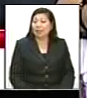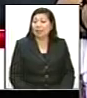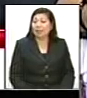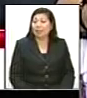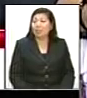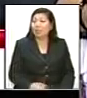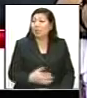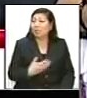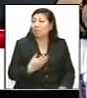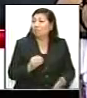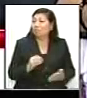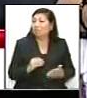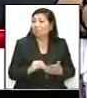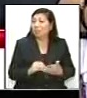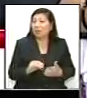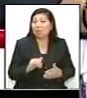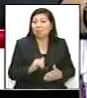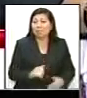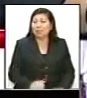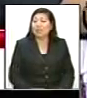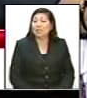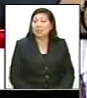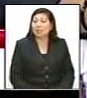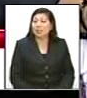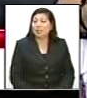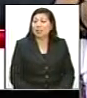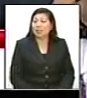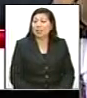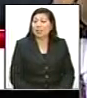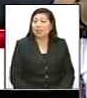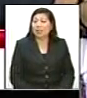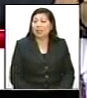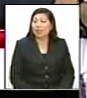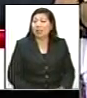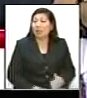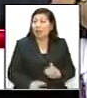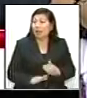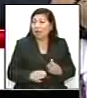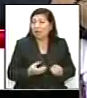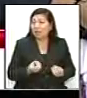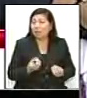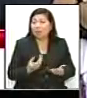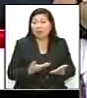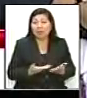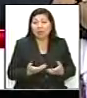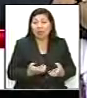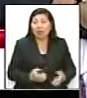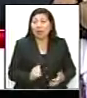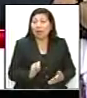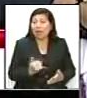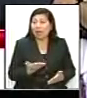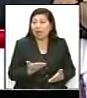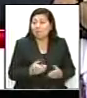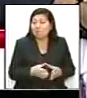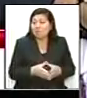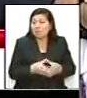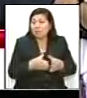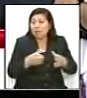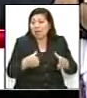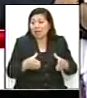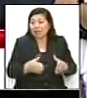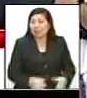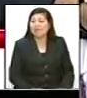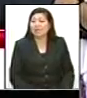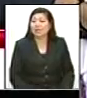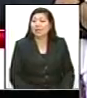No se pueden poner en el mismo maletín que el lavado de activos, porque en delitos económicos hay una inmensa